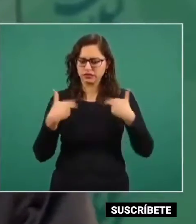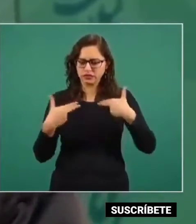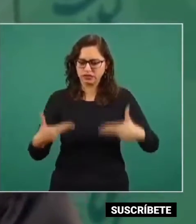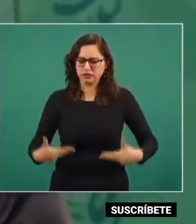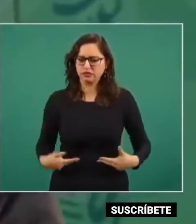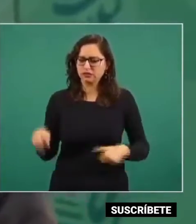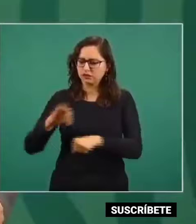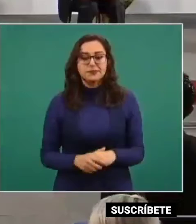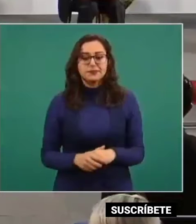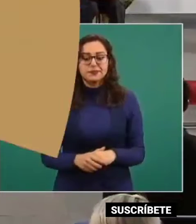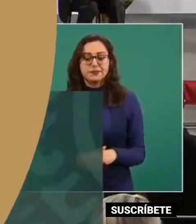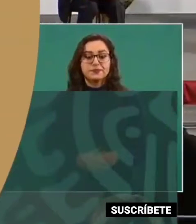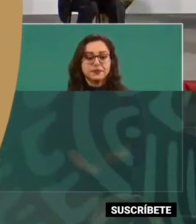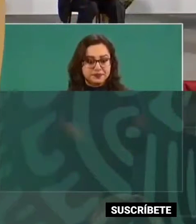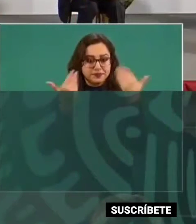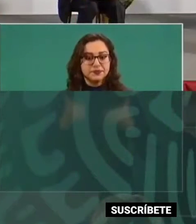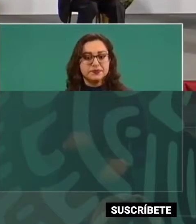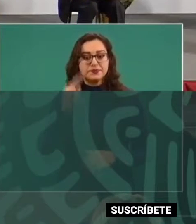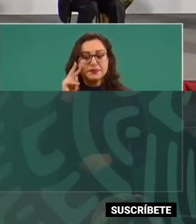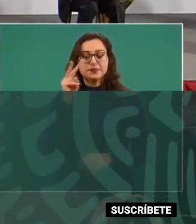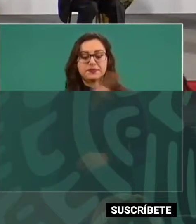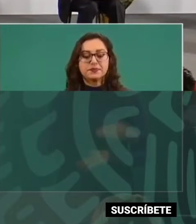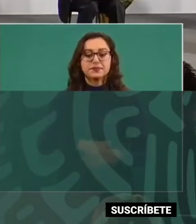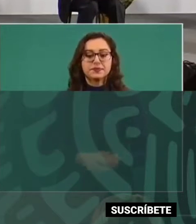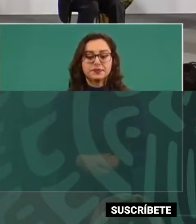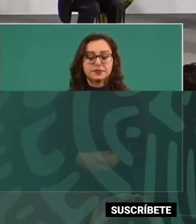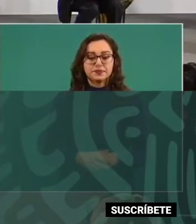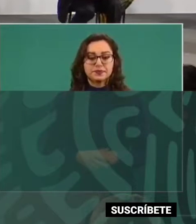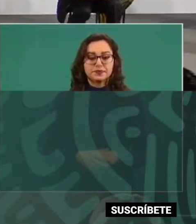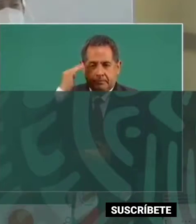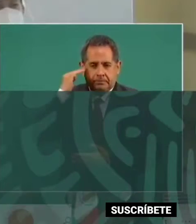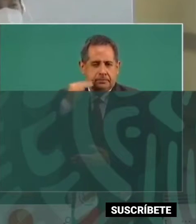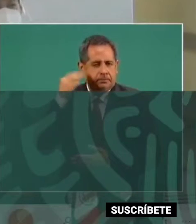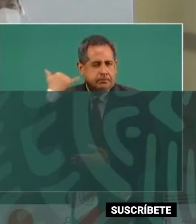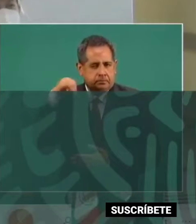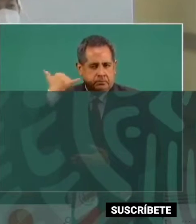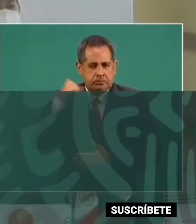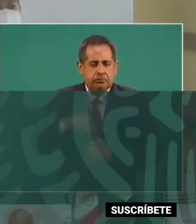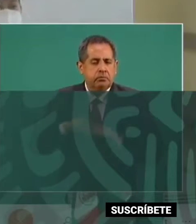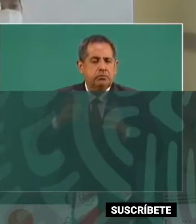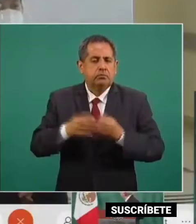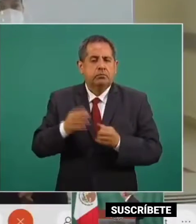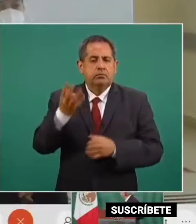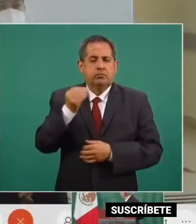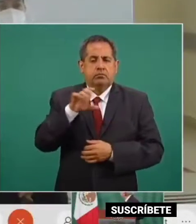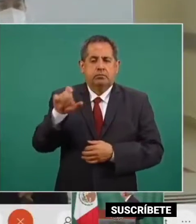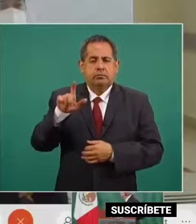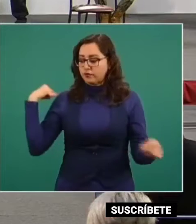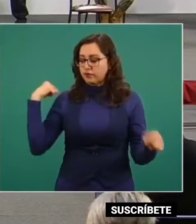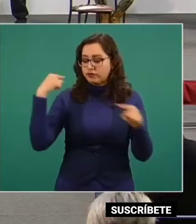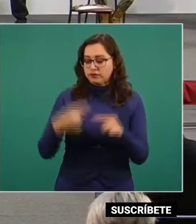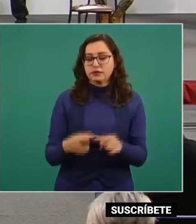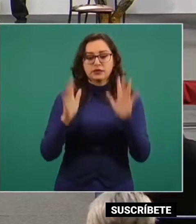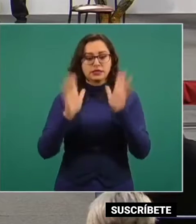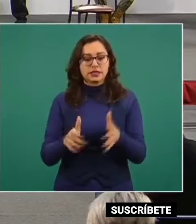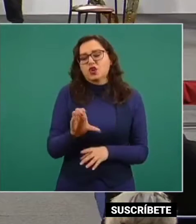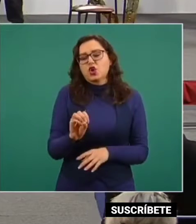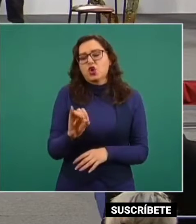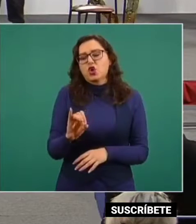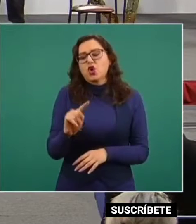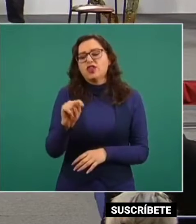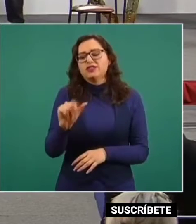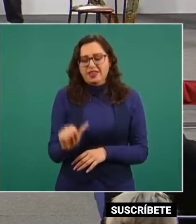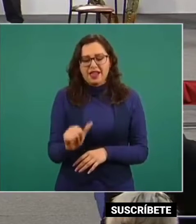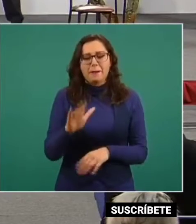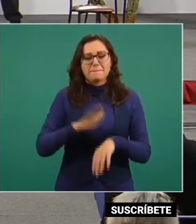humanos. Este jueves, el mandatario mexicano mostró en vivo la vacunación en distintos puntos de